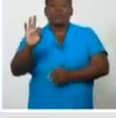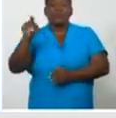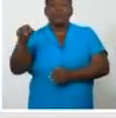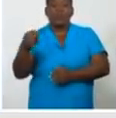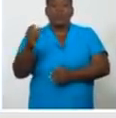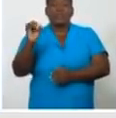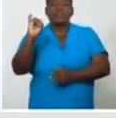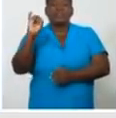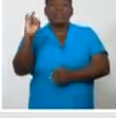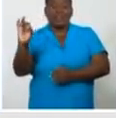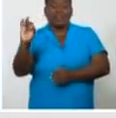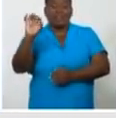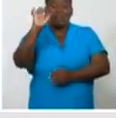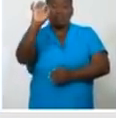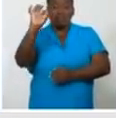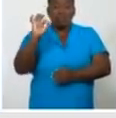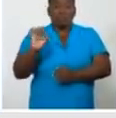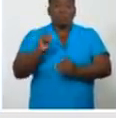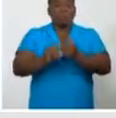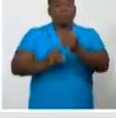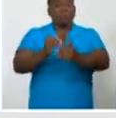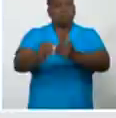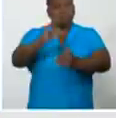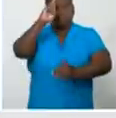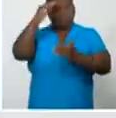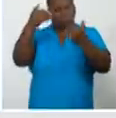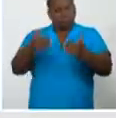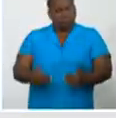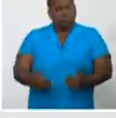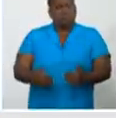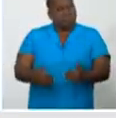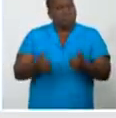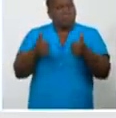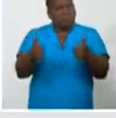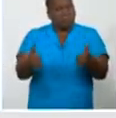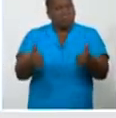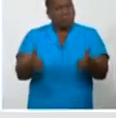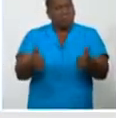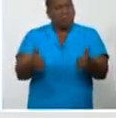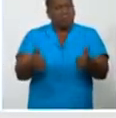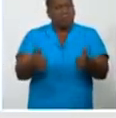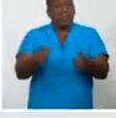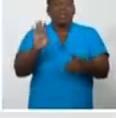98,7% con una evolución clínica estable, estamos hablando de